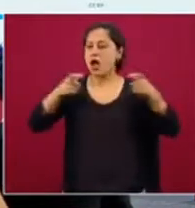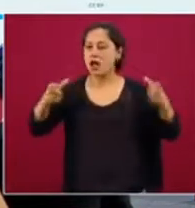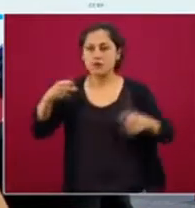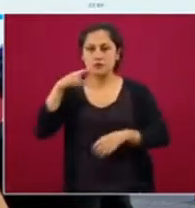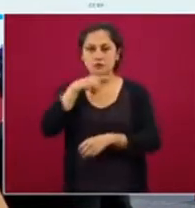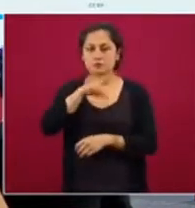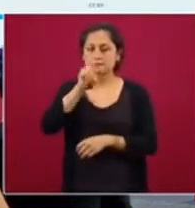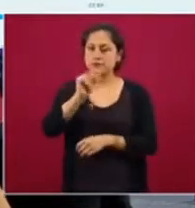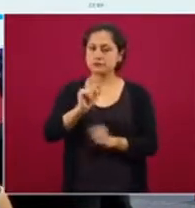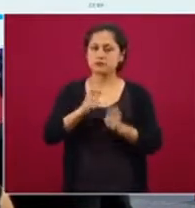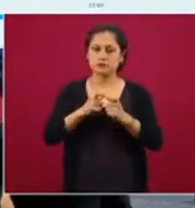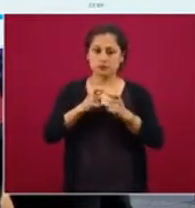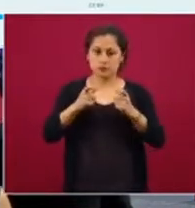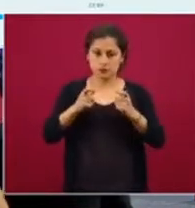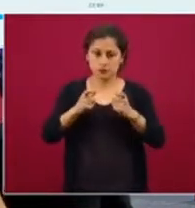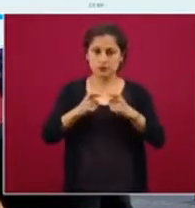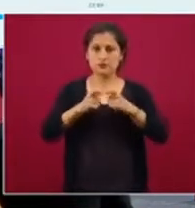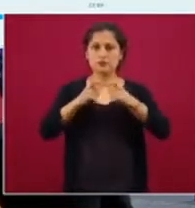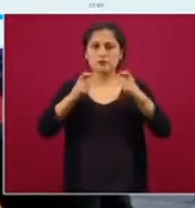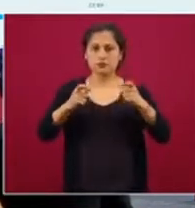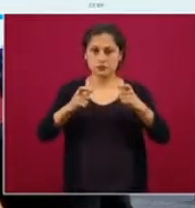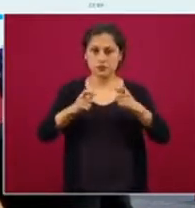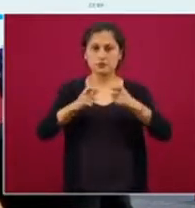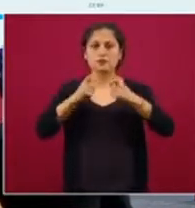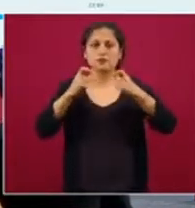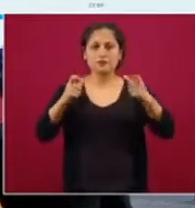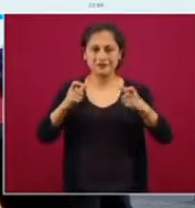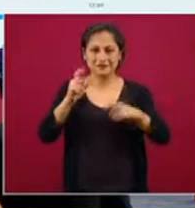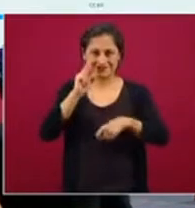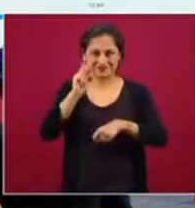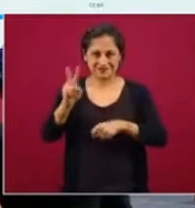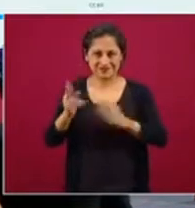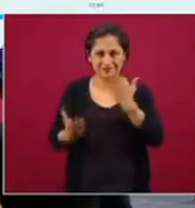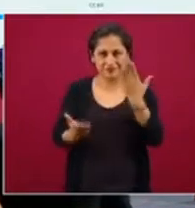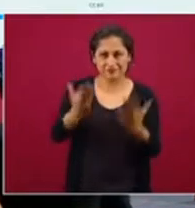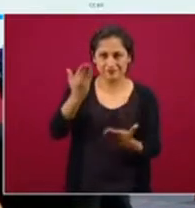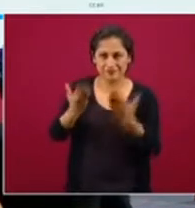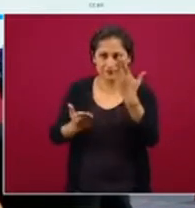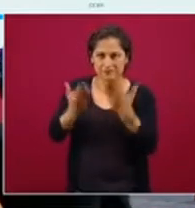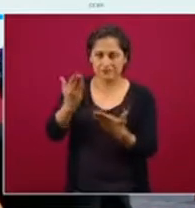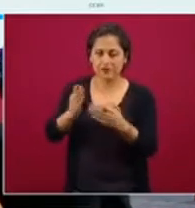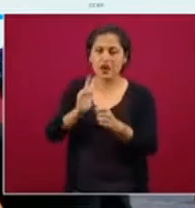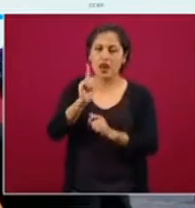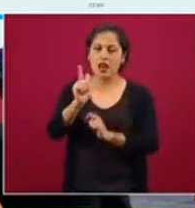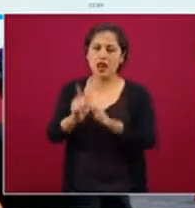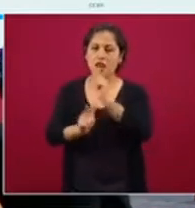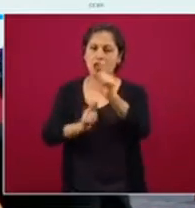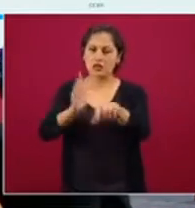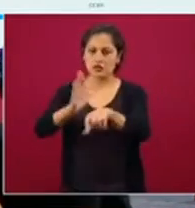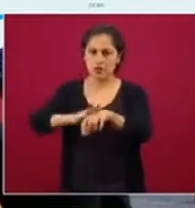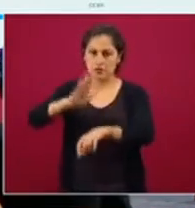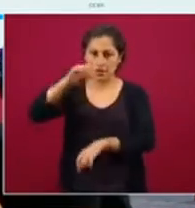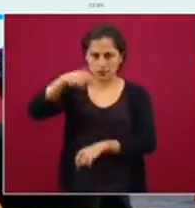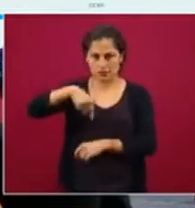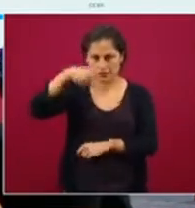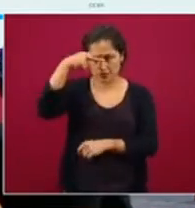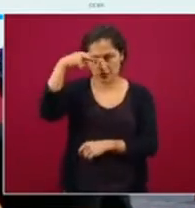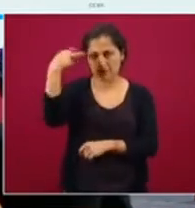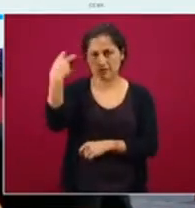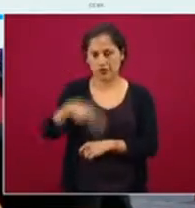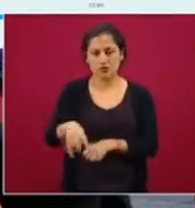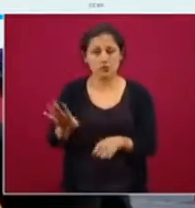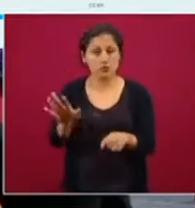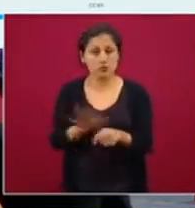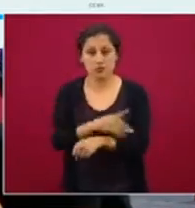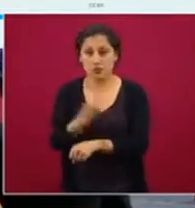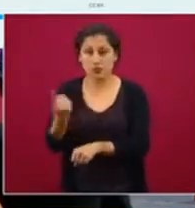lo mostré en las otras 2 gráficas, desde el principio fue más lenta que lo fue en las otras. ¿Cuál es la razón? Jornada Nacional